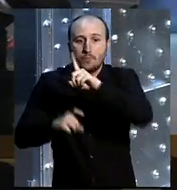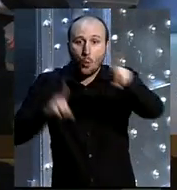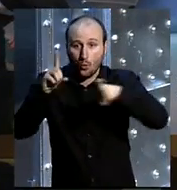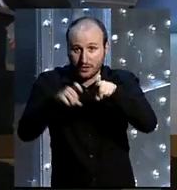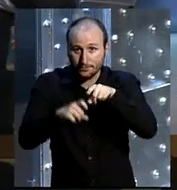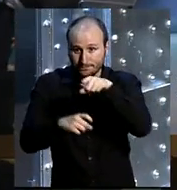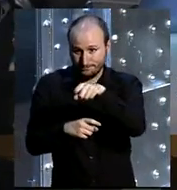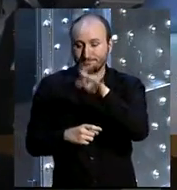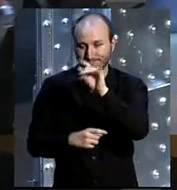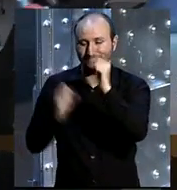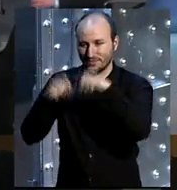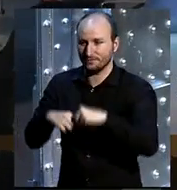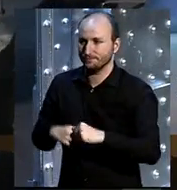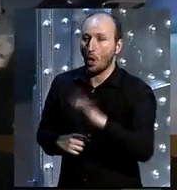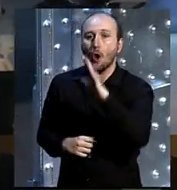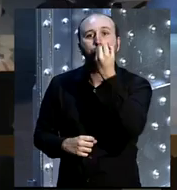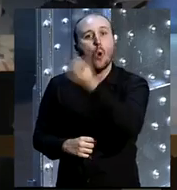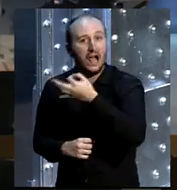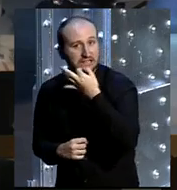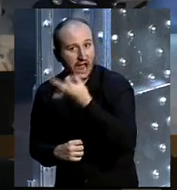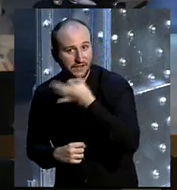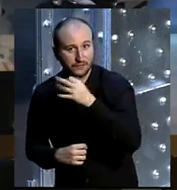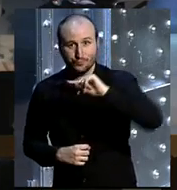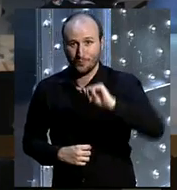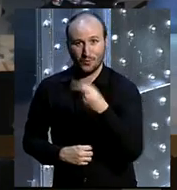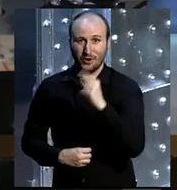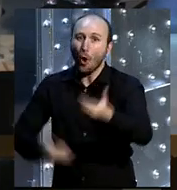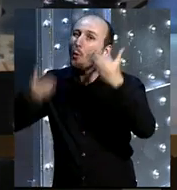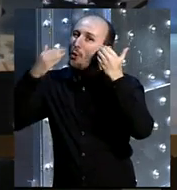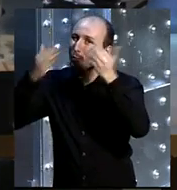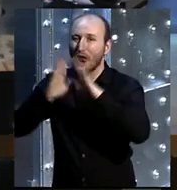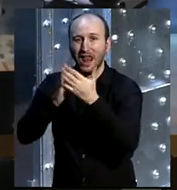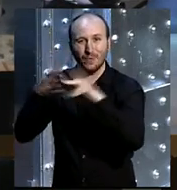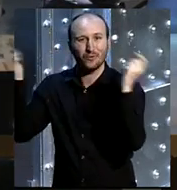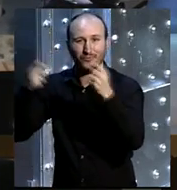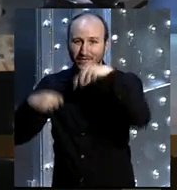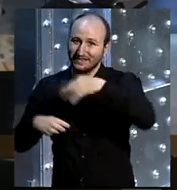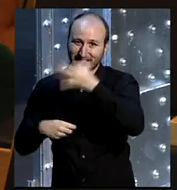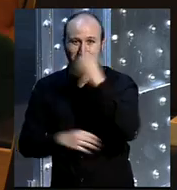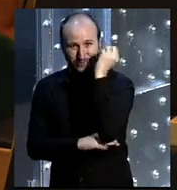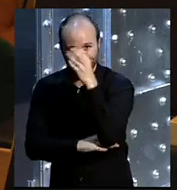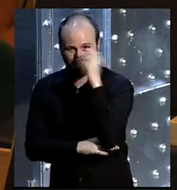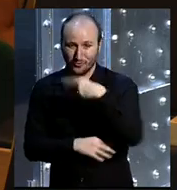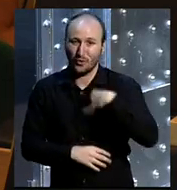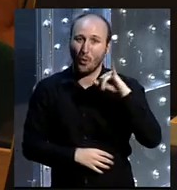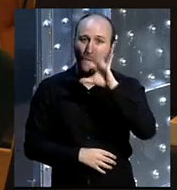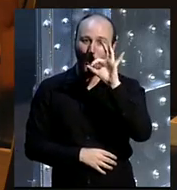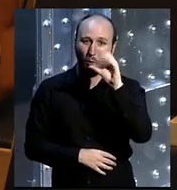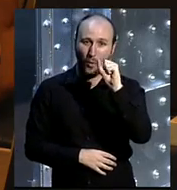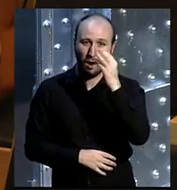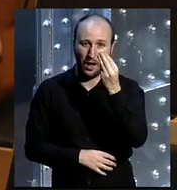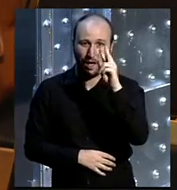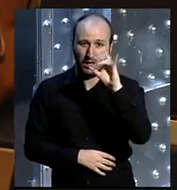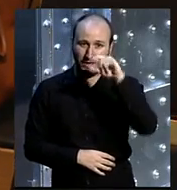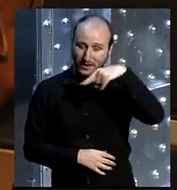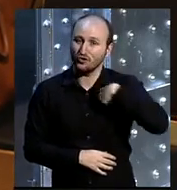Adelante. Hola, buenas tardes. Bueno, en primer lugar, enhorabuena por el libro y por la exposición de esta tarde. Mi nombre es Joaquín Muñoz, soy abogado. He tenido